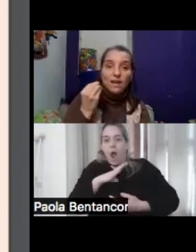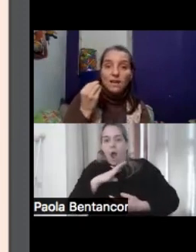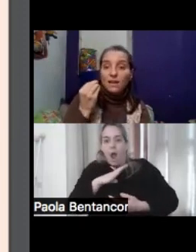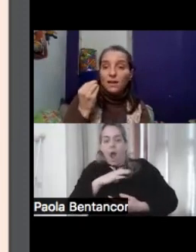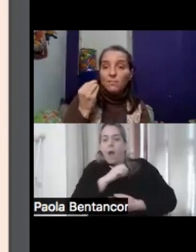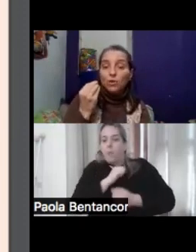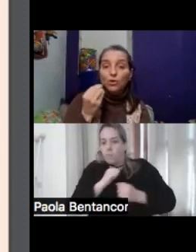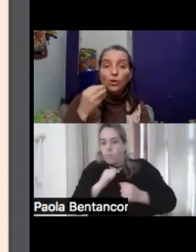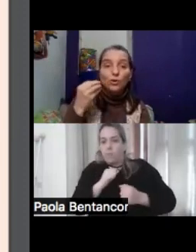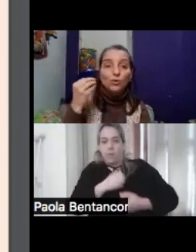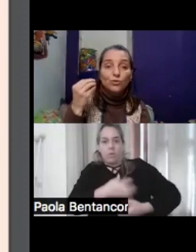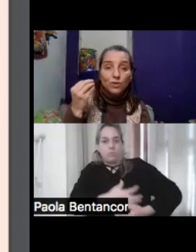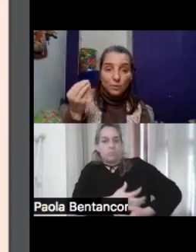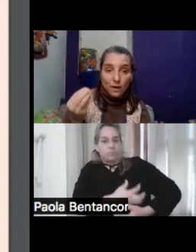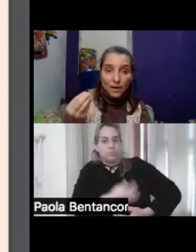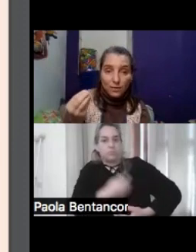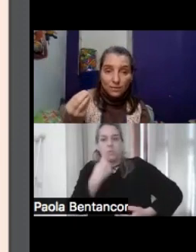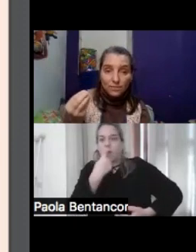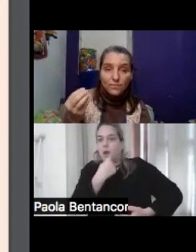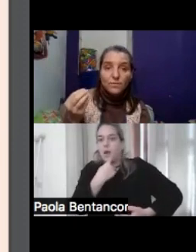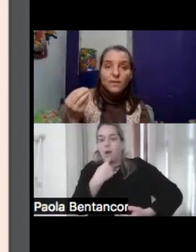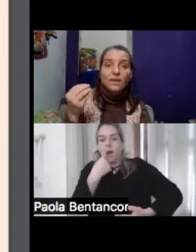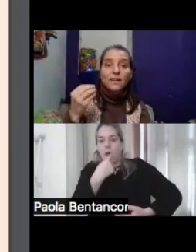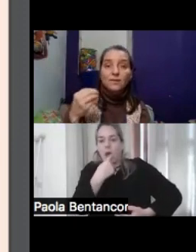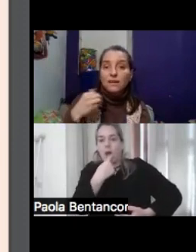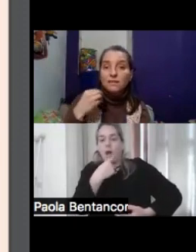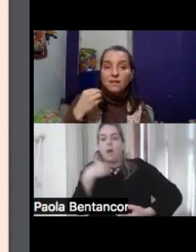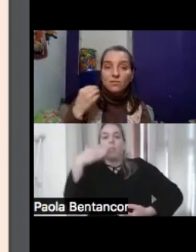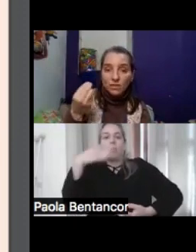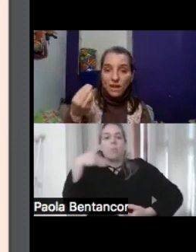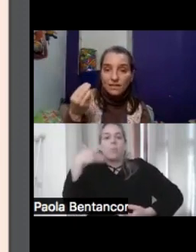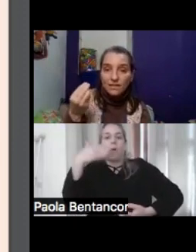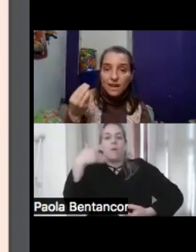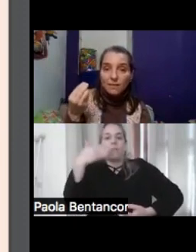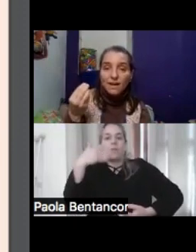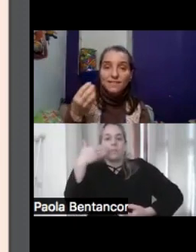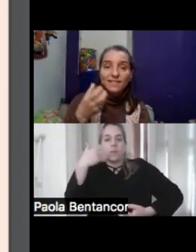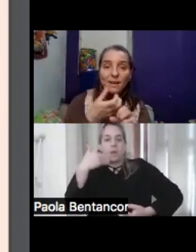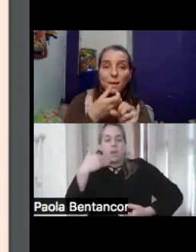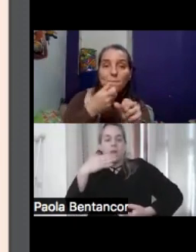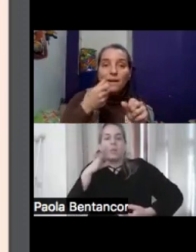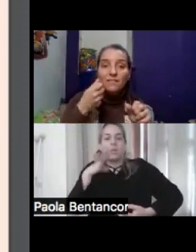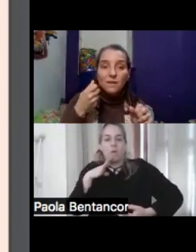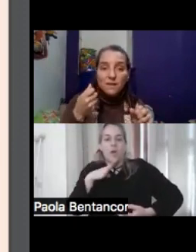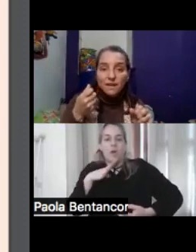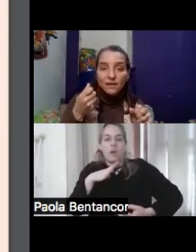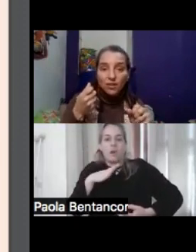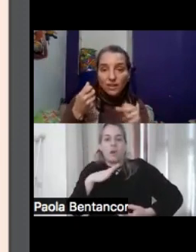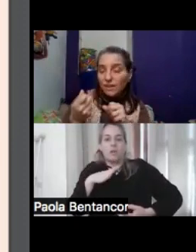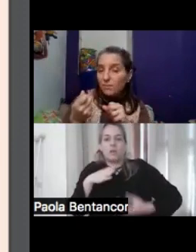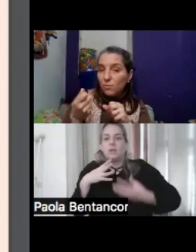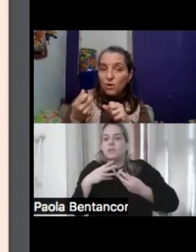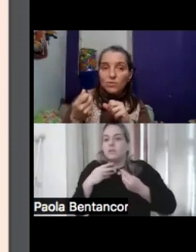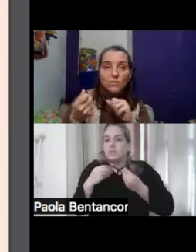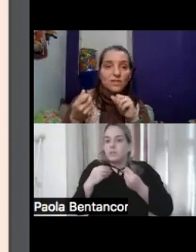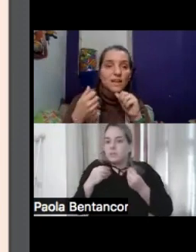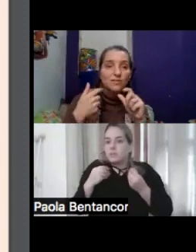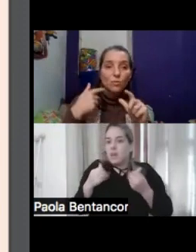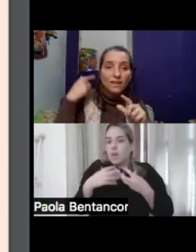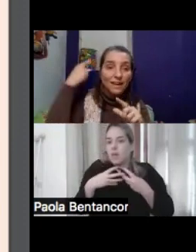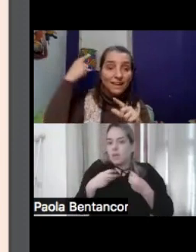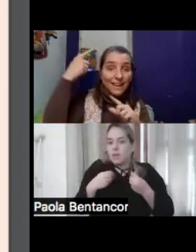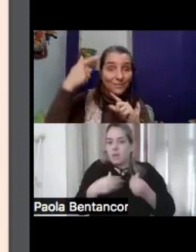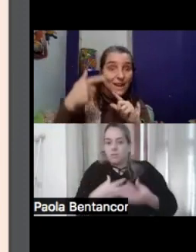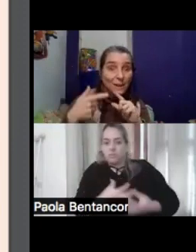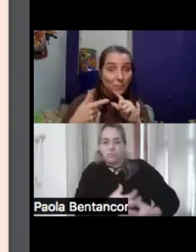su sistema motor conservado, que a nivel sensorial sea capaz de percibir los